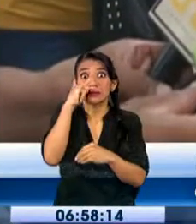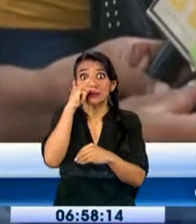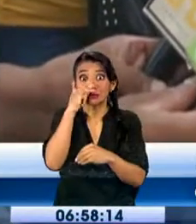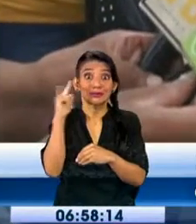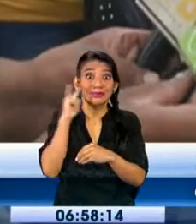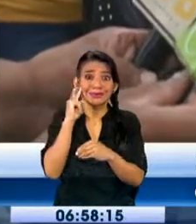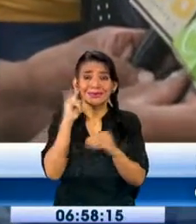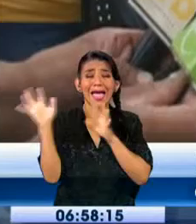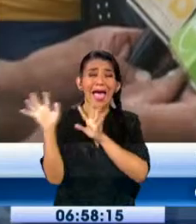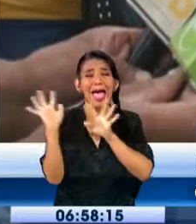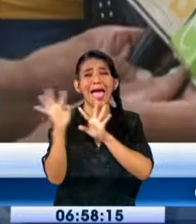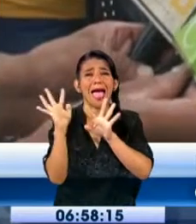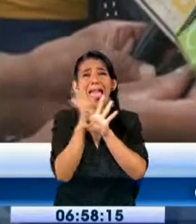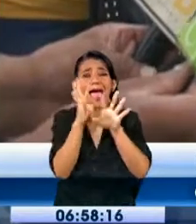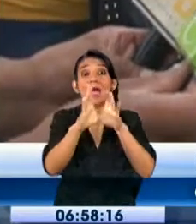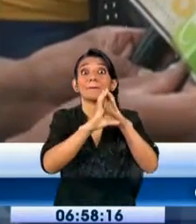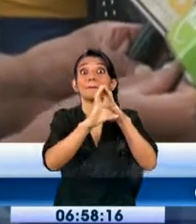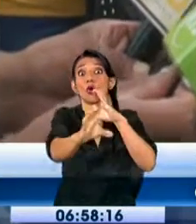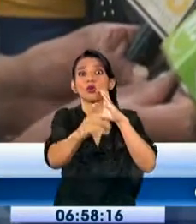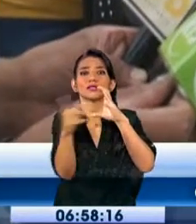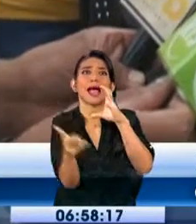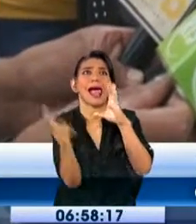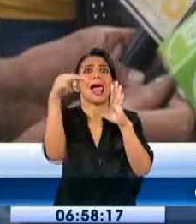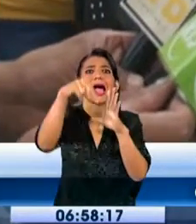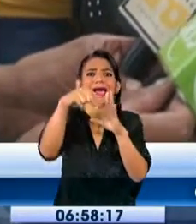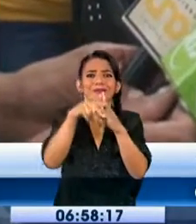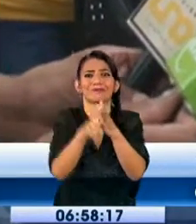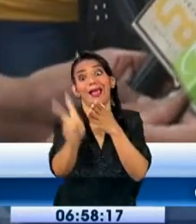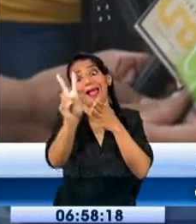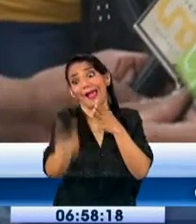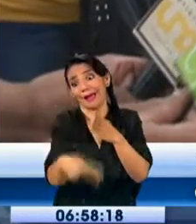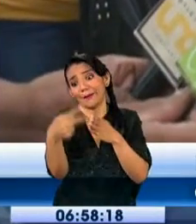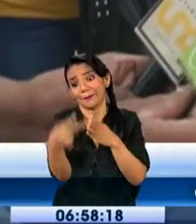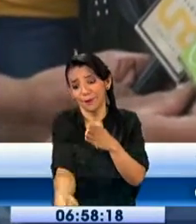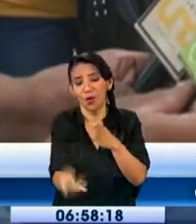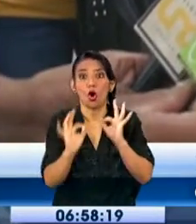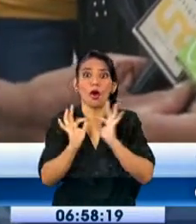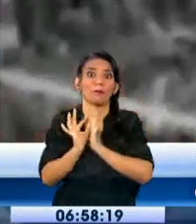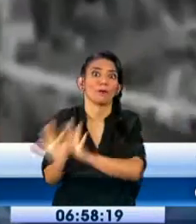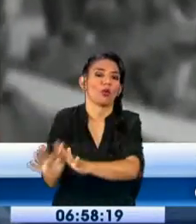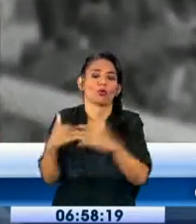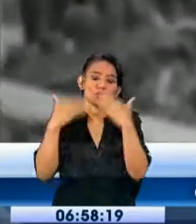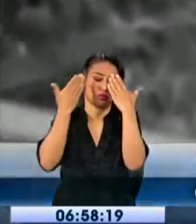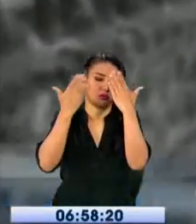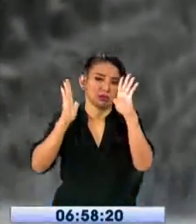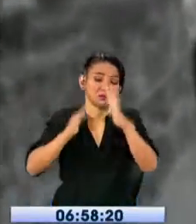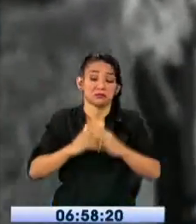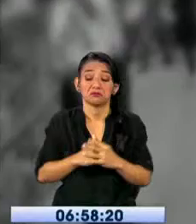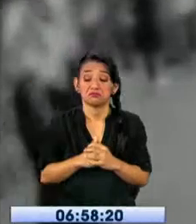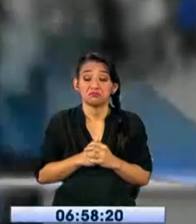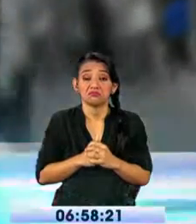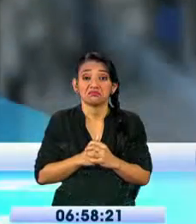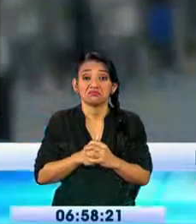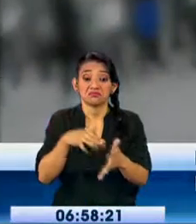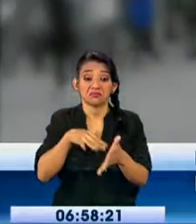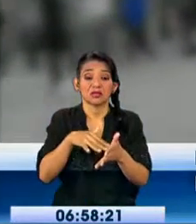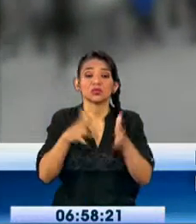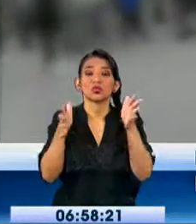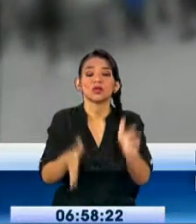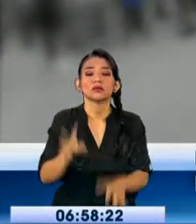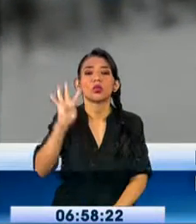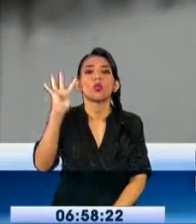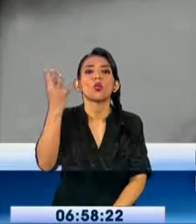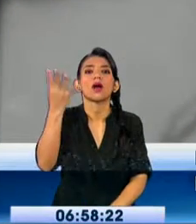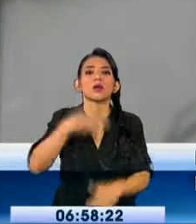carro, él no alcanzó, creo, a agarrarse y ahí se cayó, o lo empujaron, algo así fue. La muerte del estudiante del cuarto año